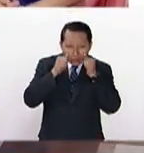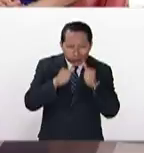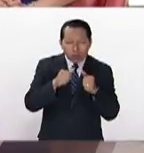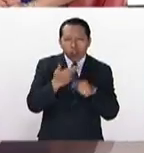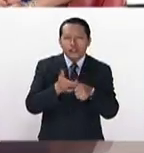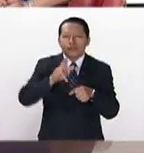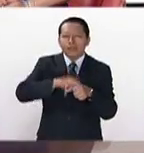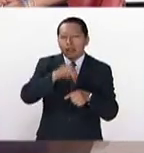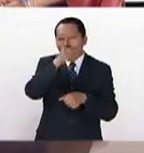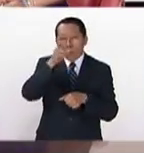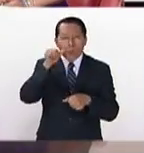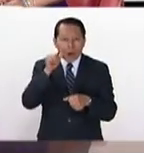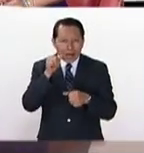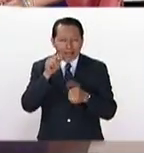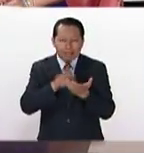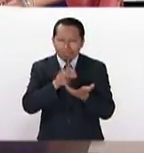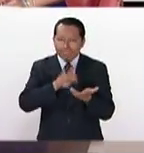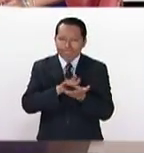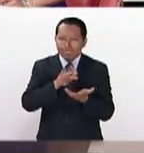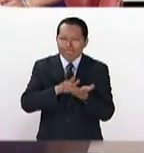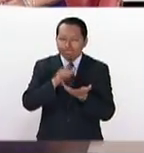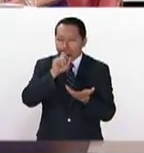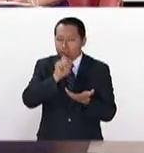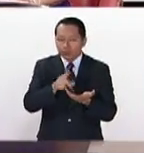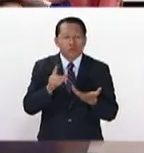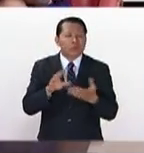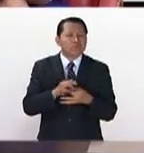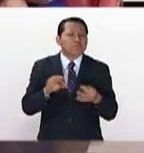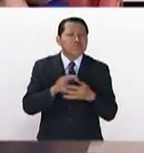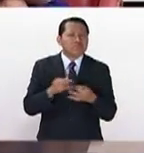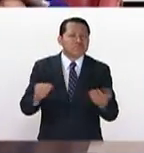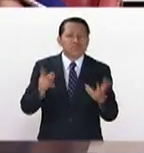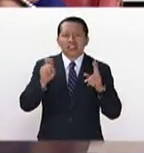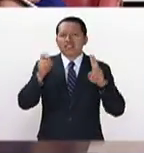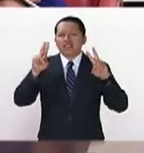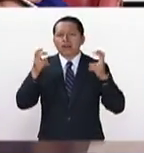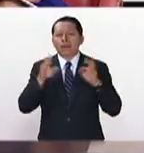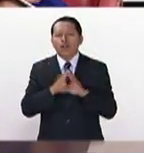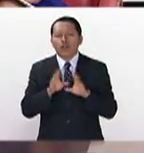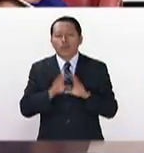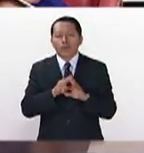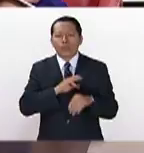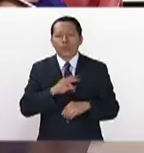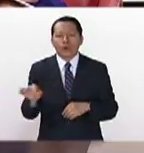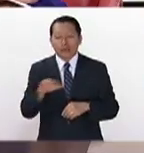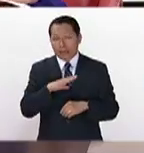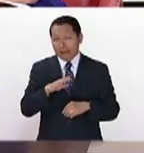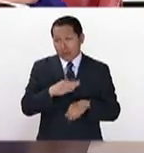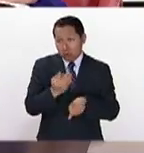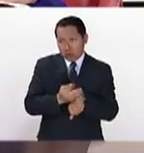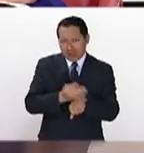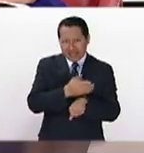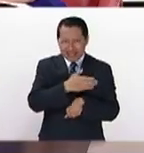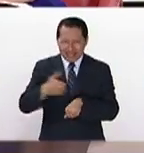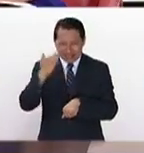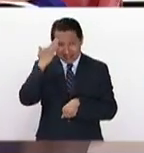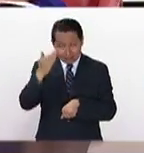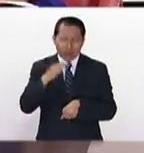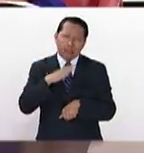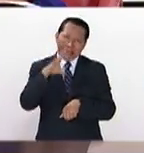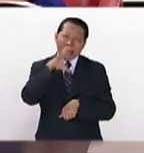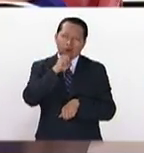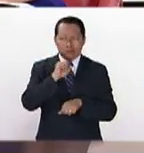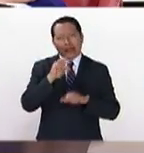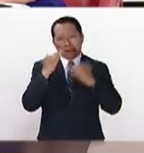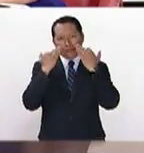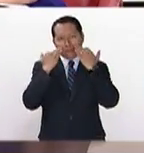del Hospital Juárez de México, con quien vamos a hablar de cómo prevenir en esta temporada de intenso calor, que ya lo